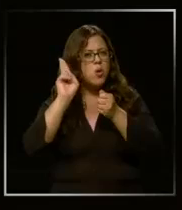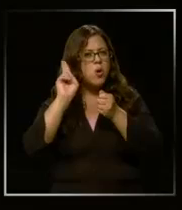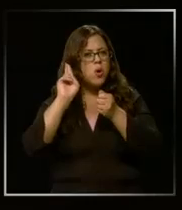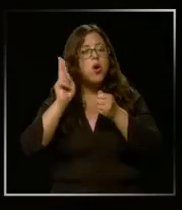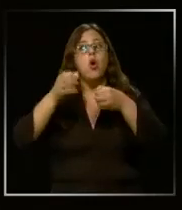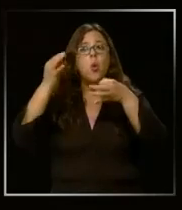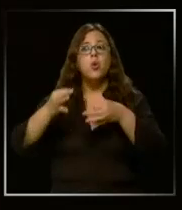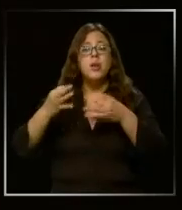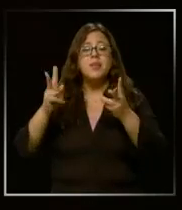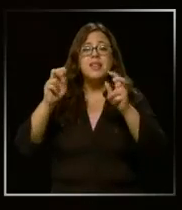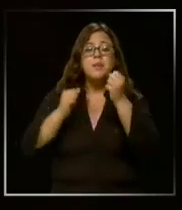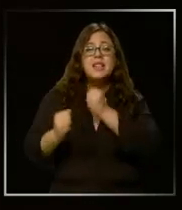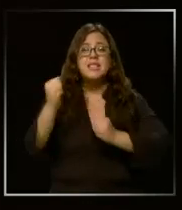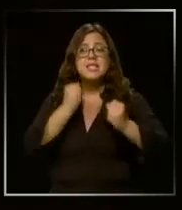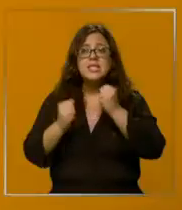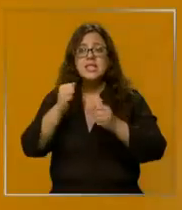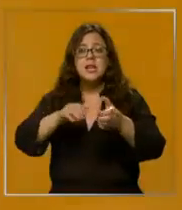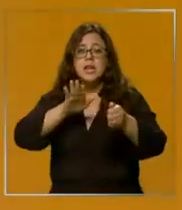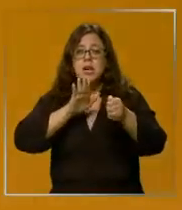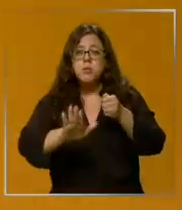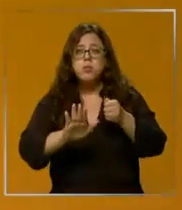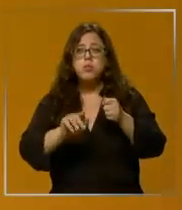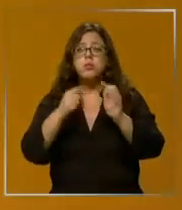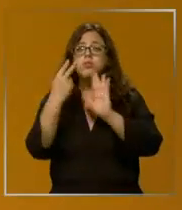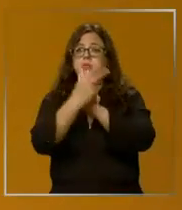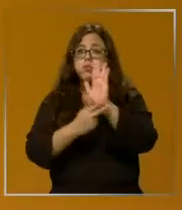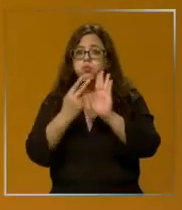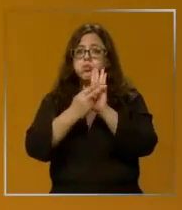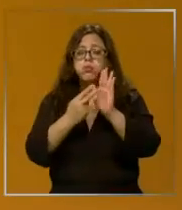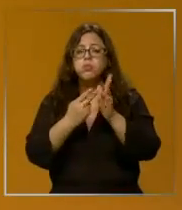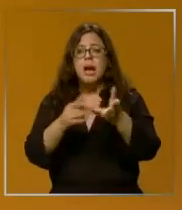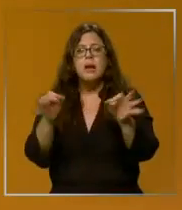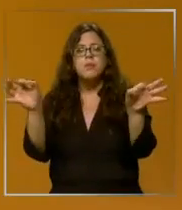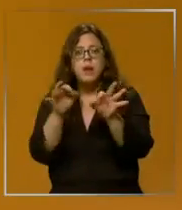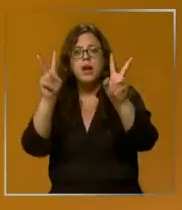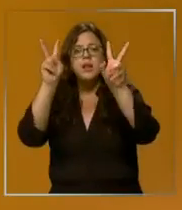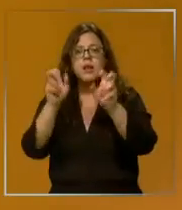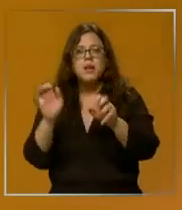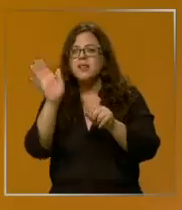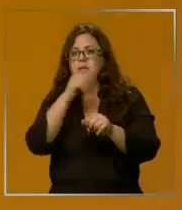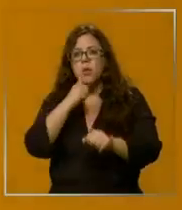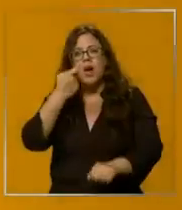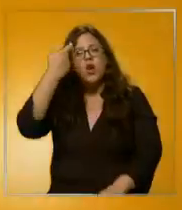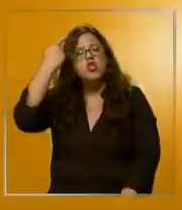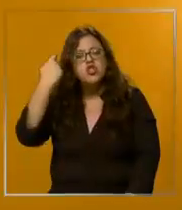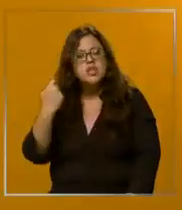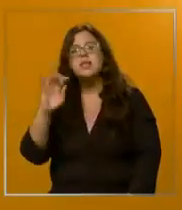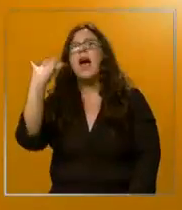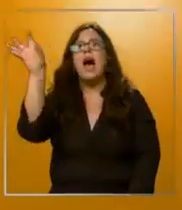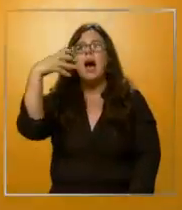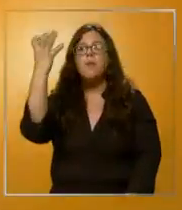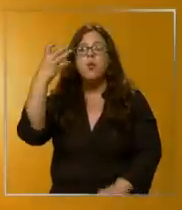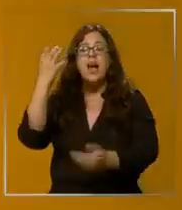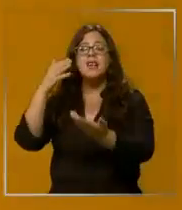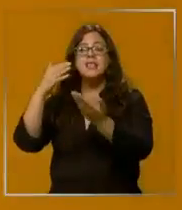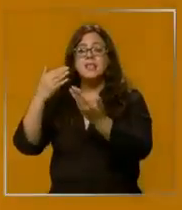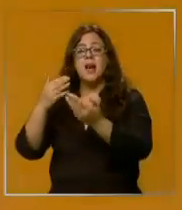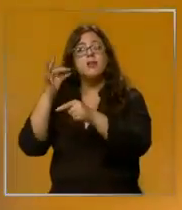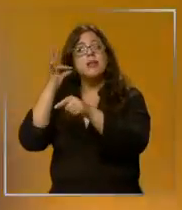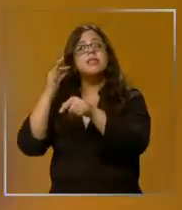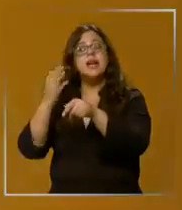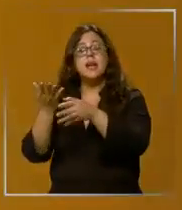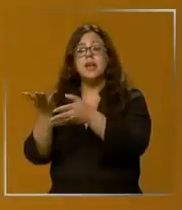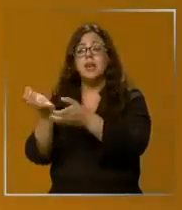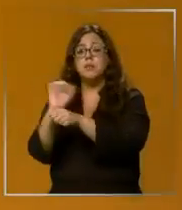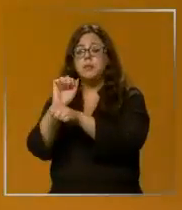En medio del momento de desesperación, comenzó a hacer este live donde exponía a su parecer la falta de criterio. La ambulancia iba delante de ella y tuvo